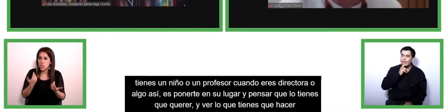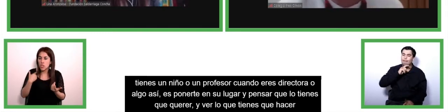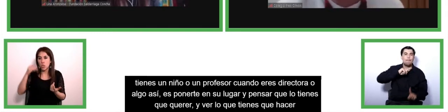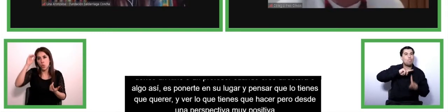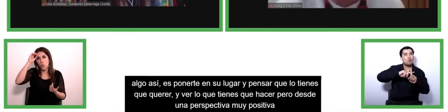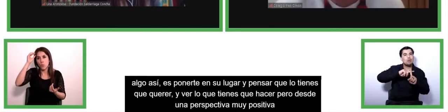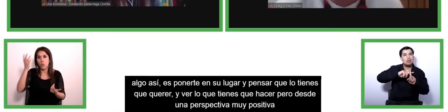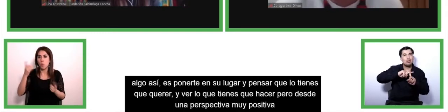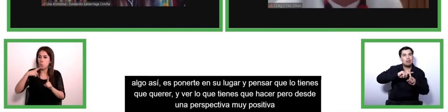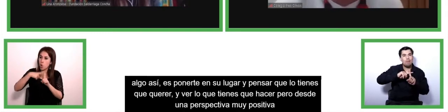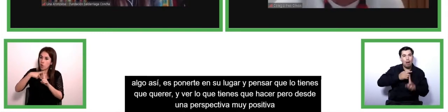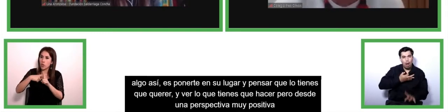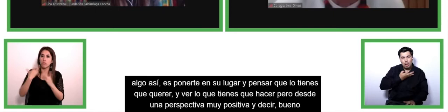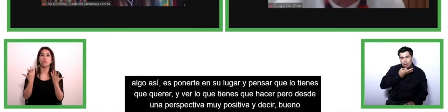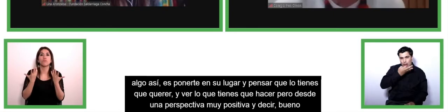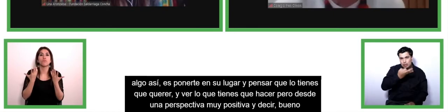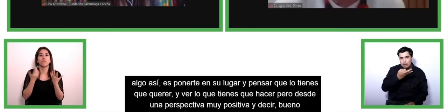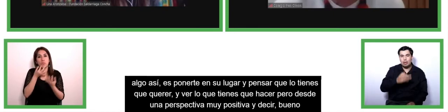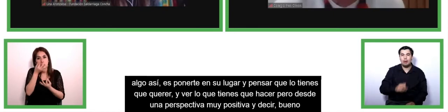pues,